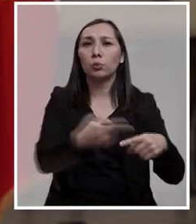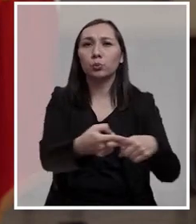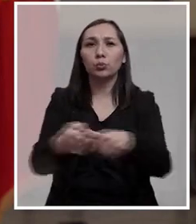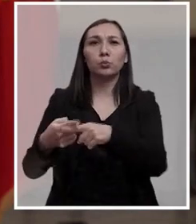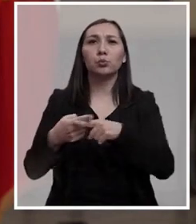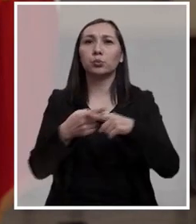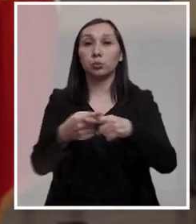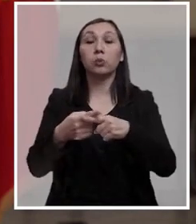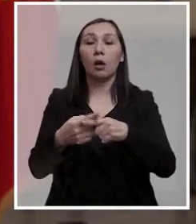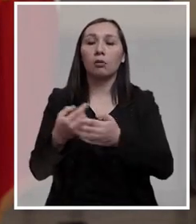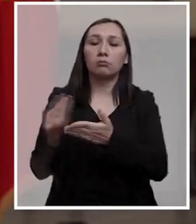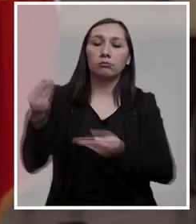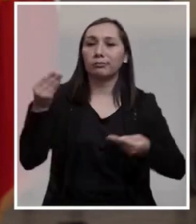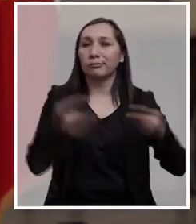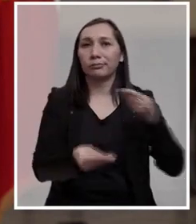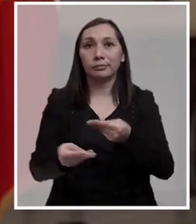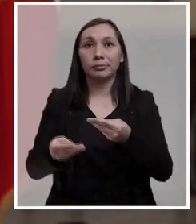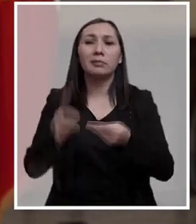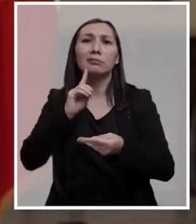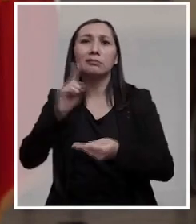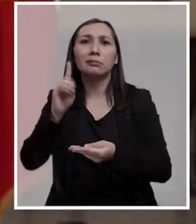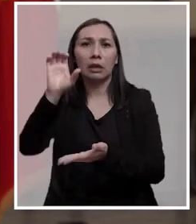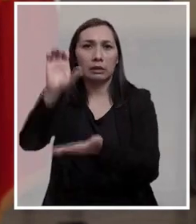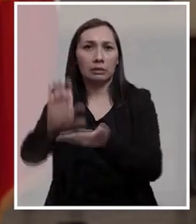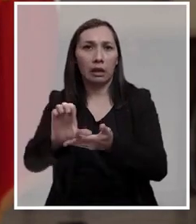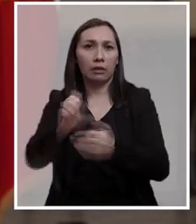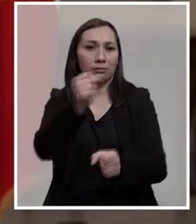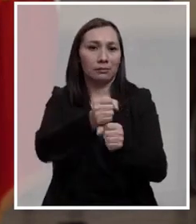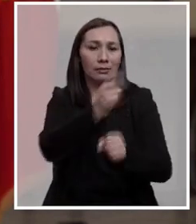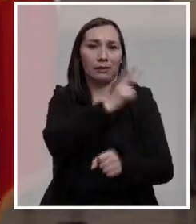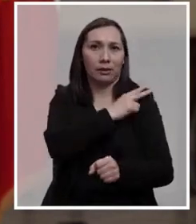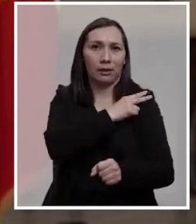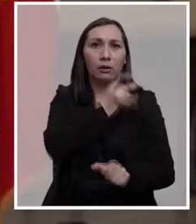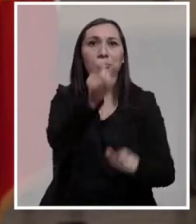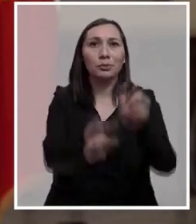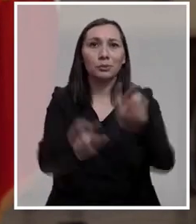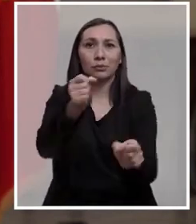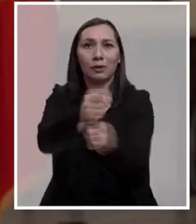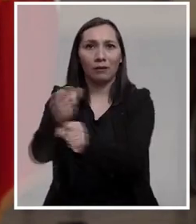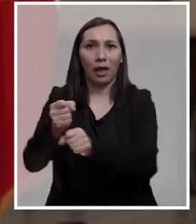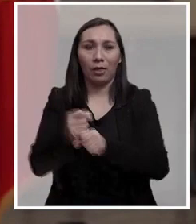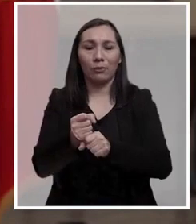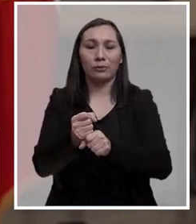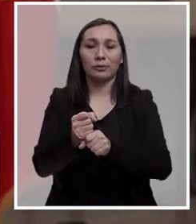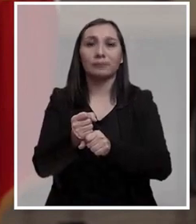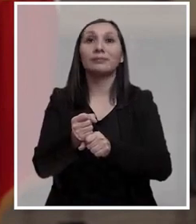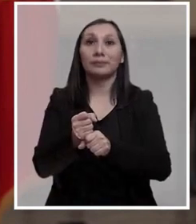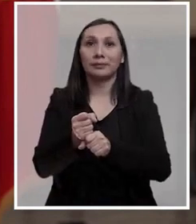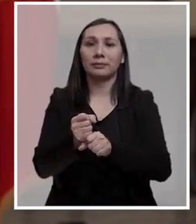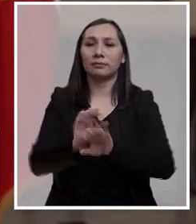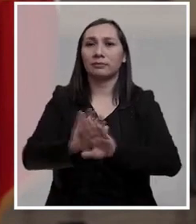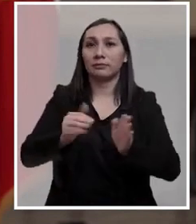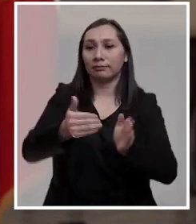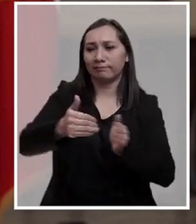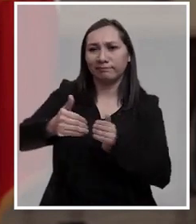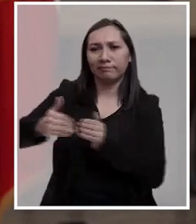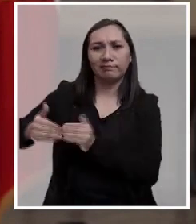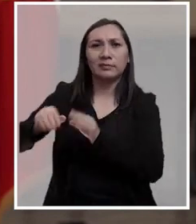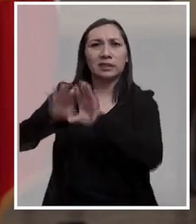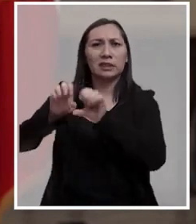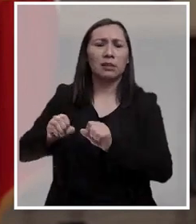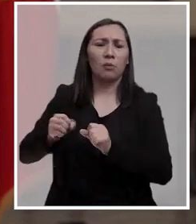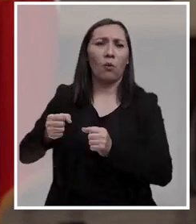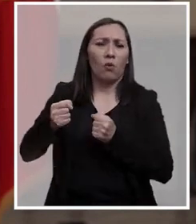en que contribuyen el estado los empleadores y los trabajadores queremos dejar atrás de esta manera un sistema